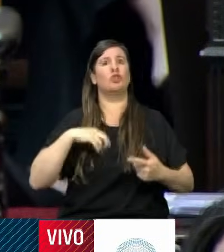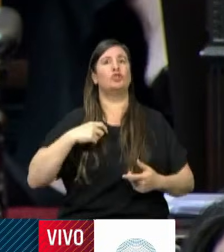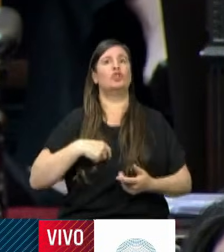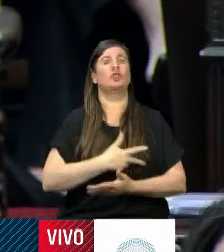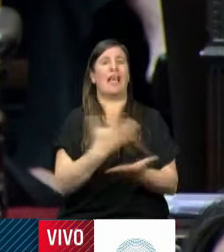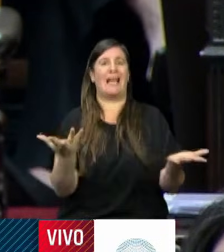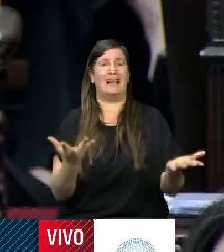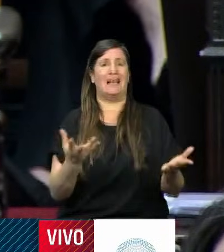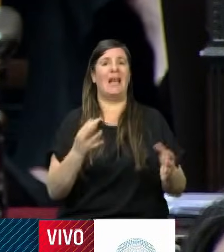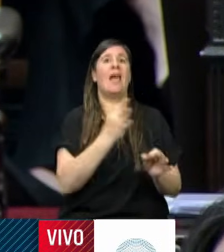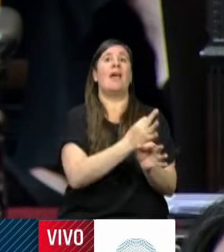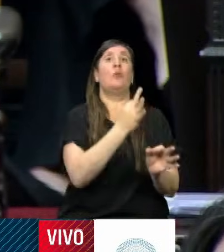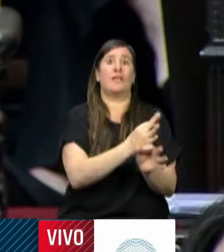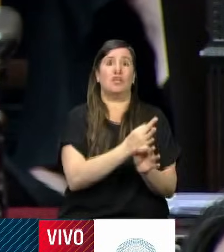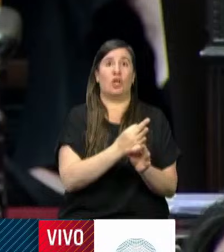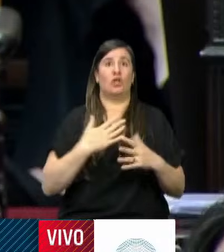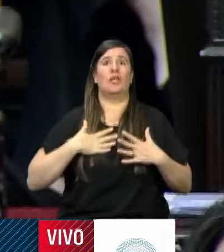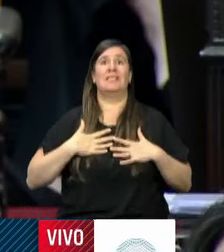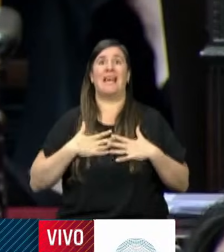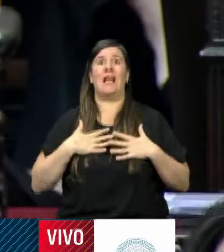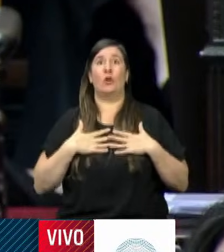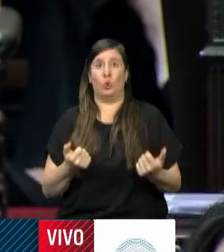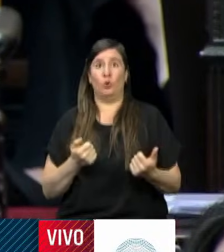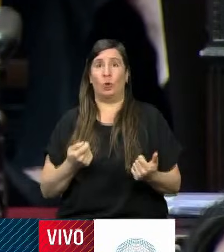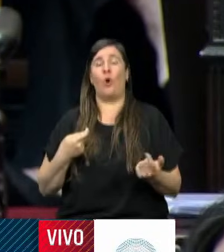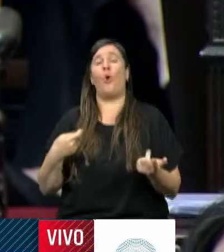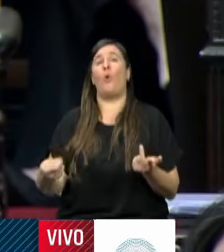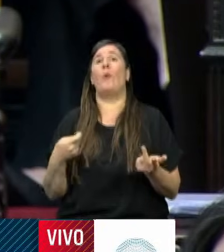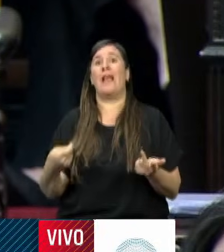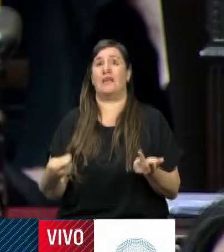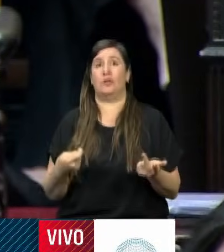salud, jubilaciones.